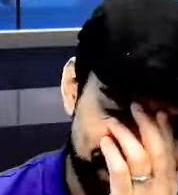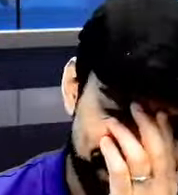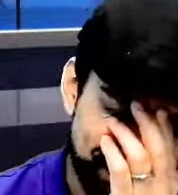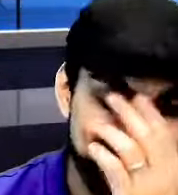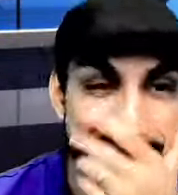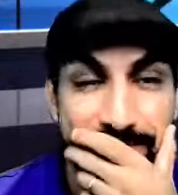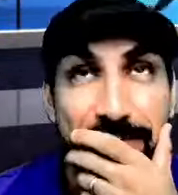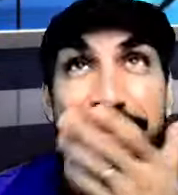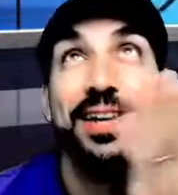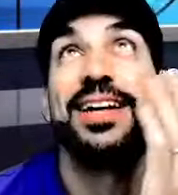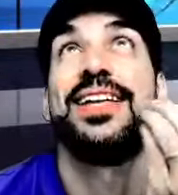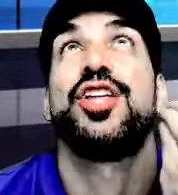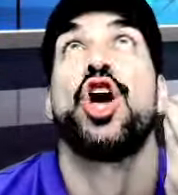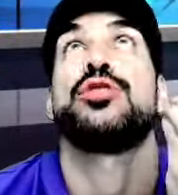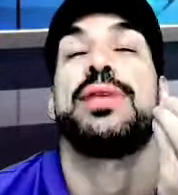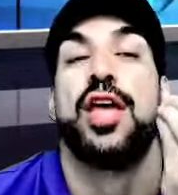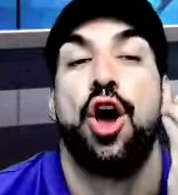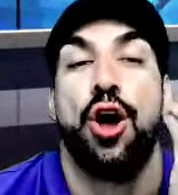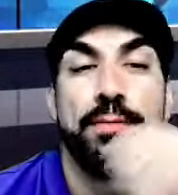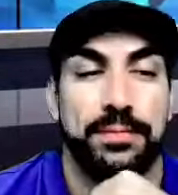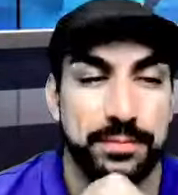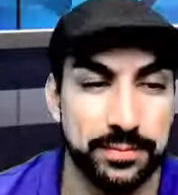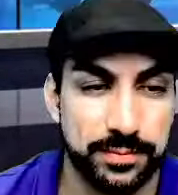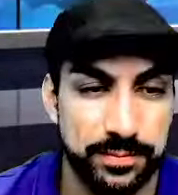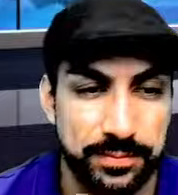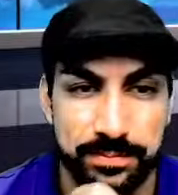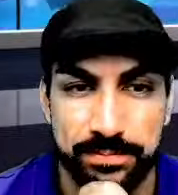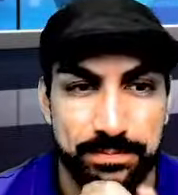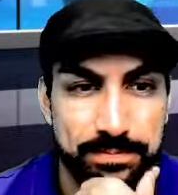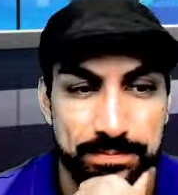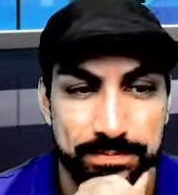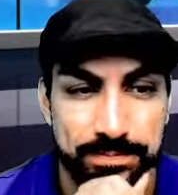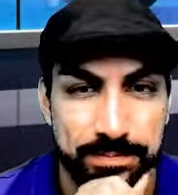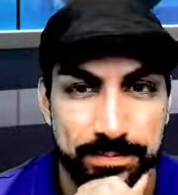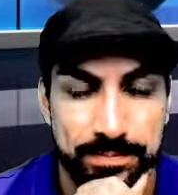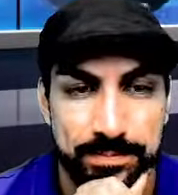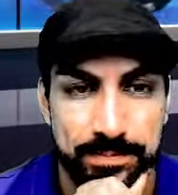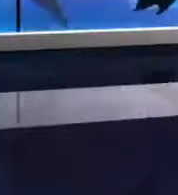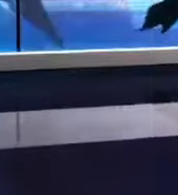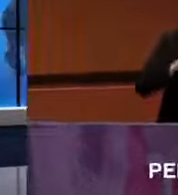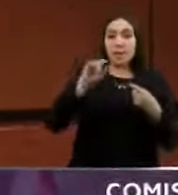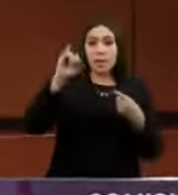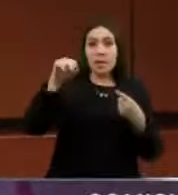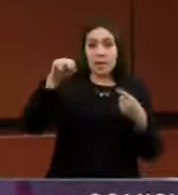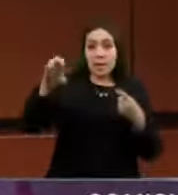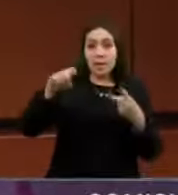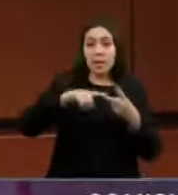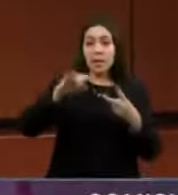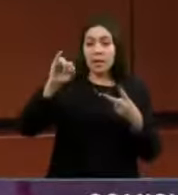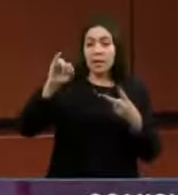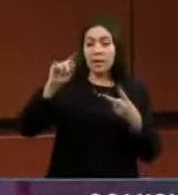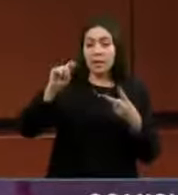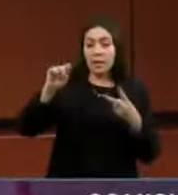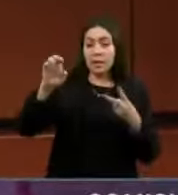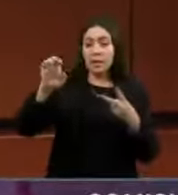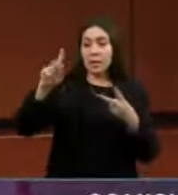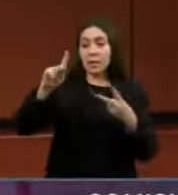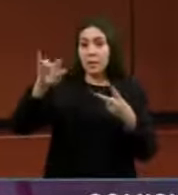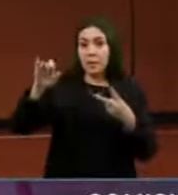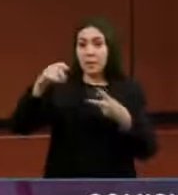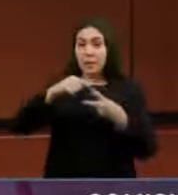Porque si estas personas que hoy están en el INE y en el Tribunal Electoral se doblan,